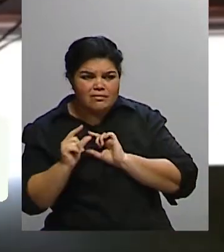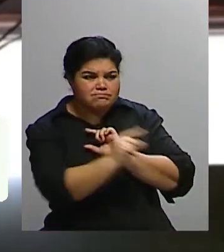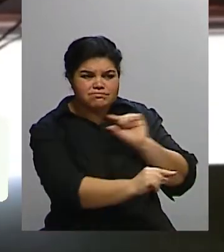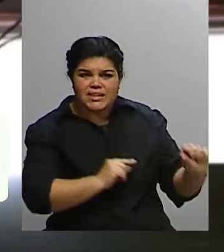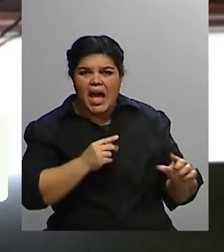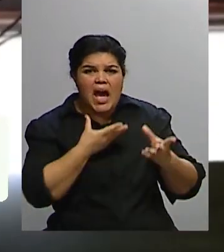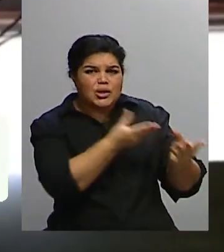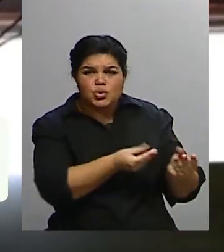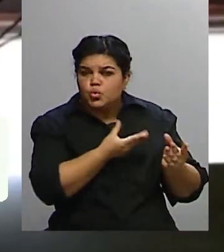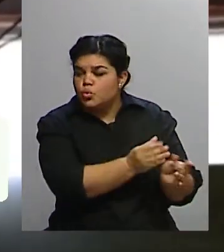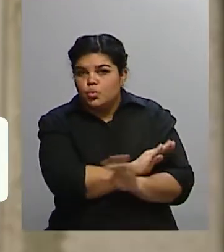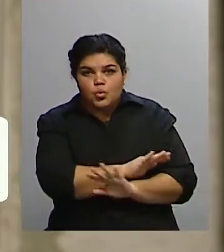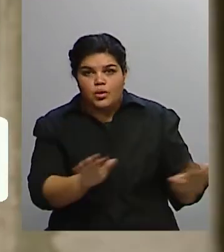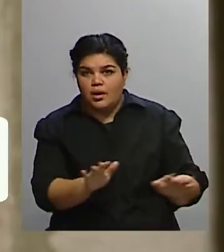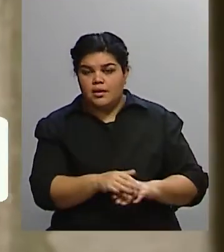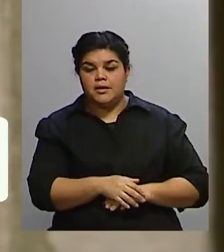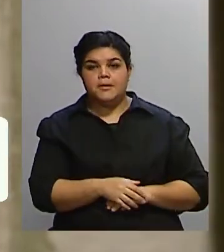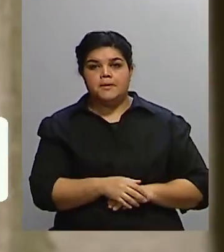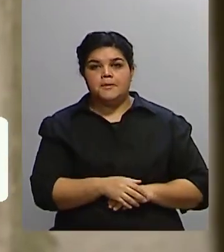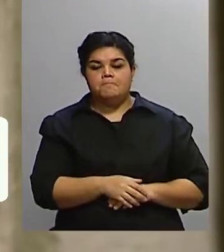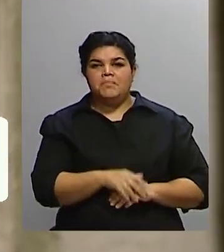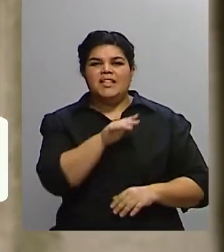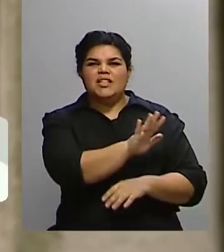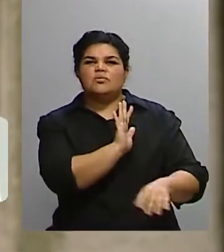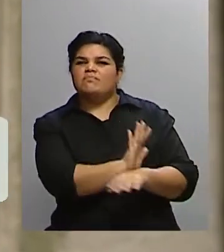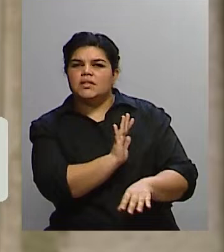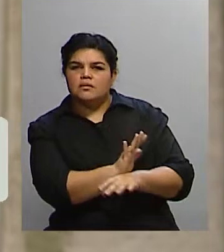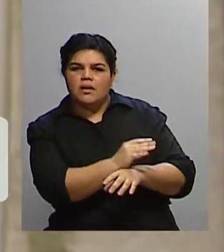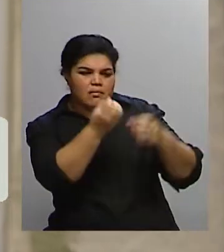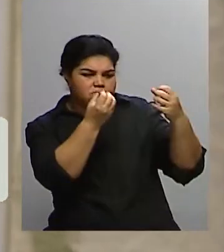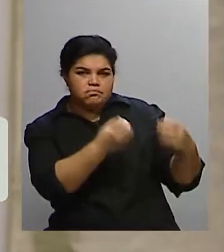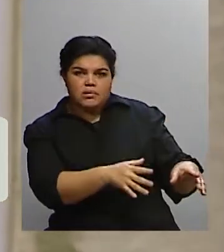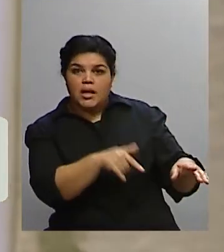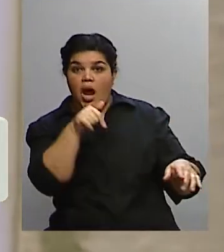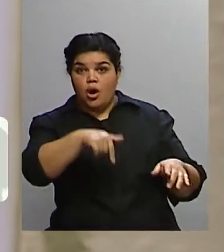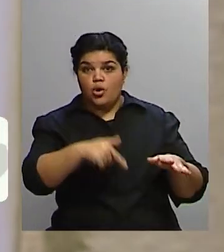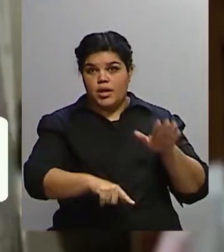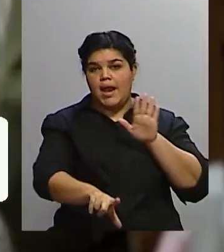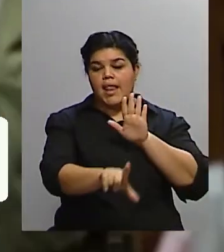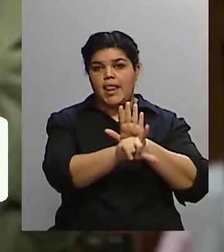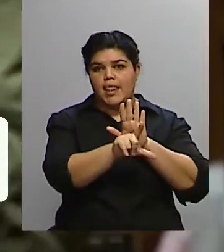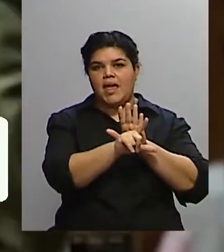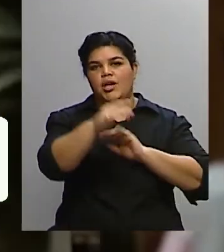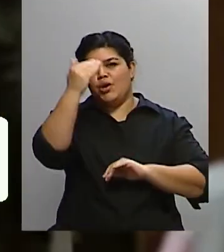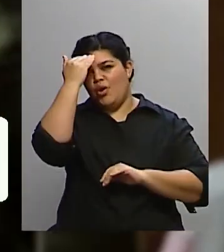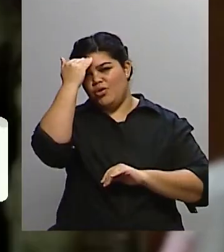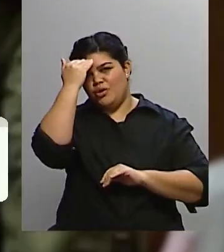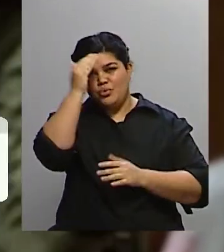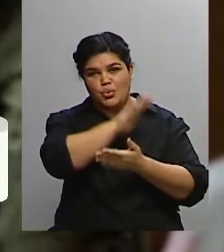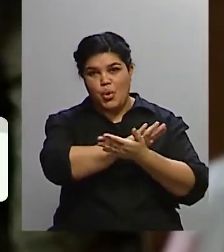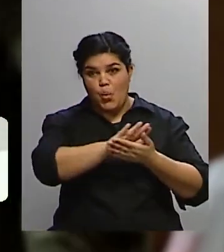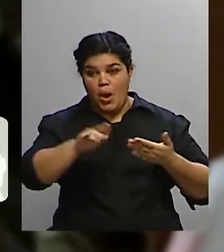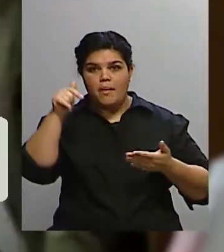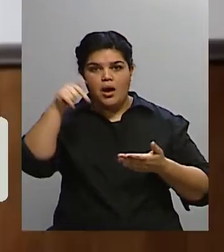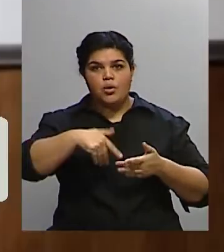más cercano que hay a eso, más bien, es lo que promueve la nueva constitución, que se va a someter a plebiscito en 3 semanas más.